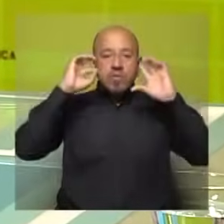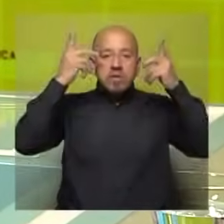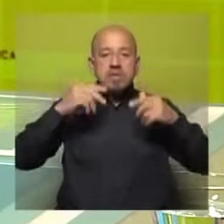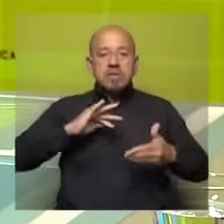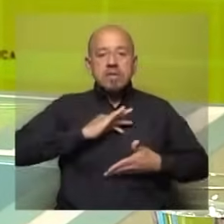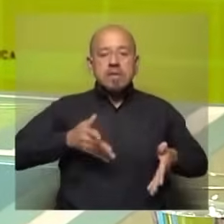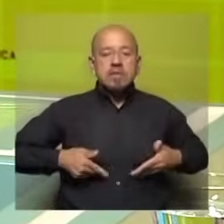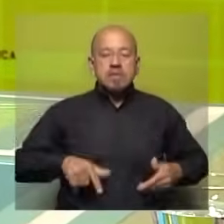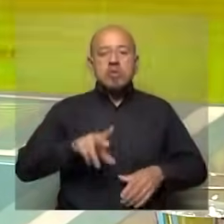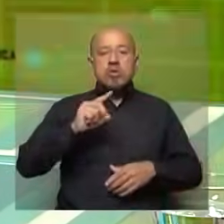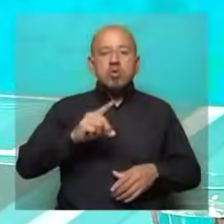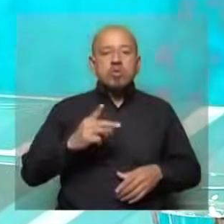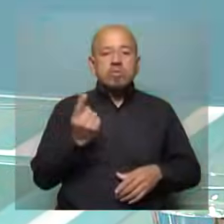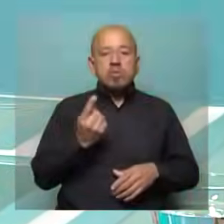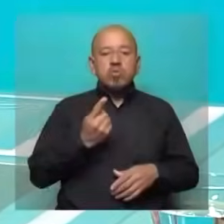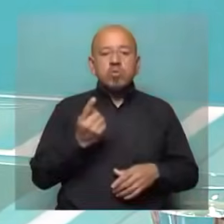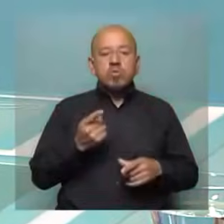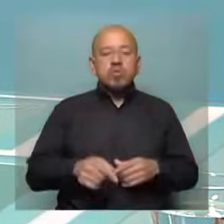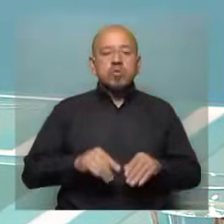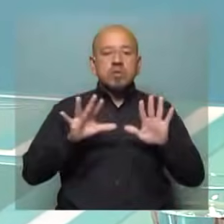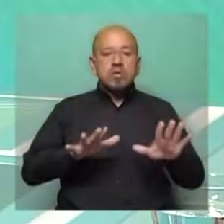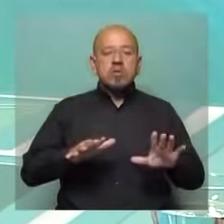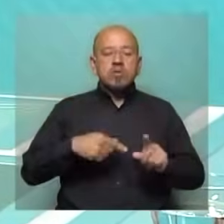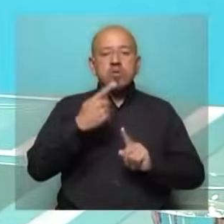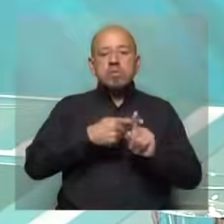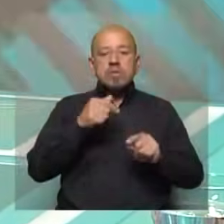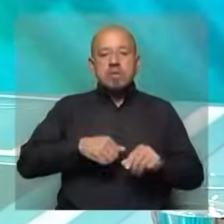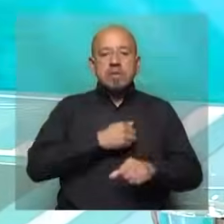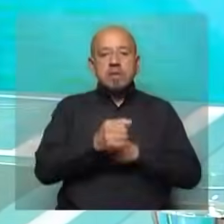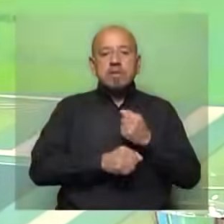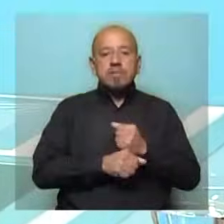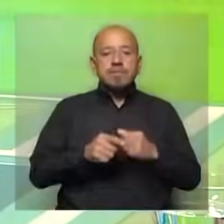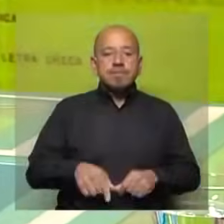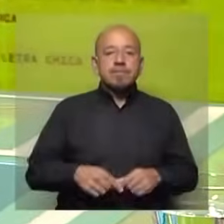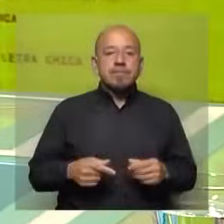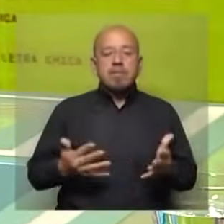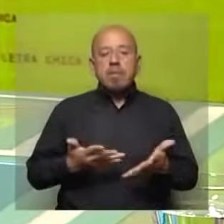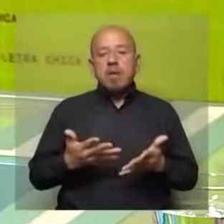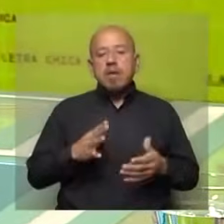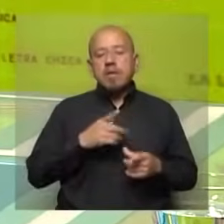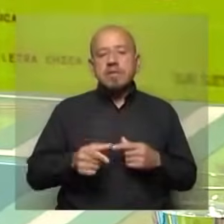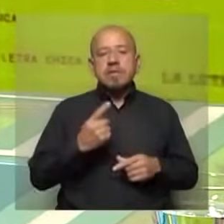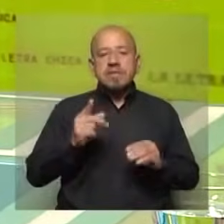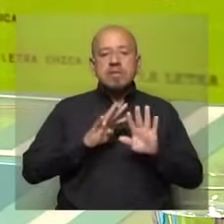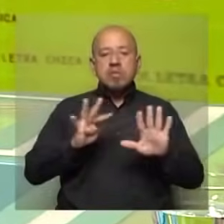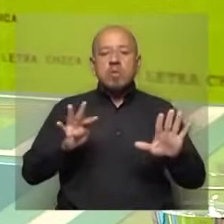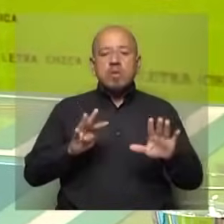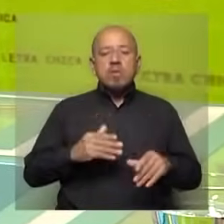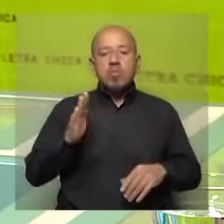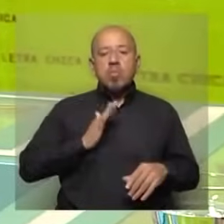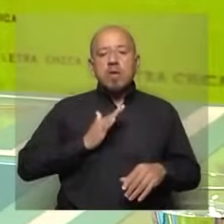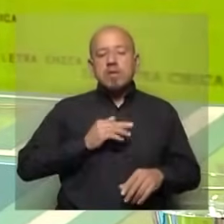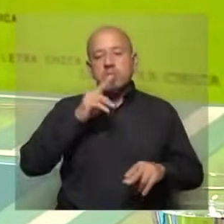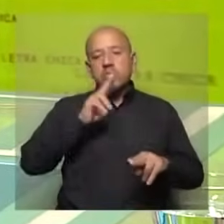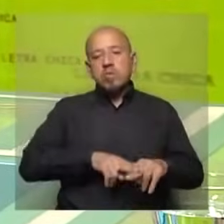cada 12 minutos en los primeros 10 meses de este año. Además, en este tiempo se registraron 19 femicidios y